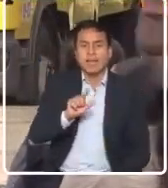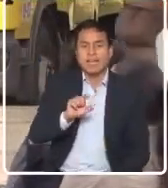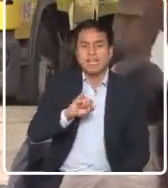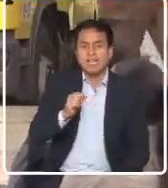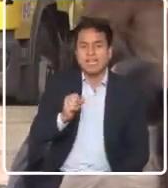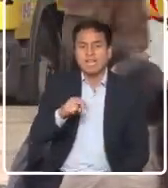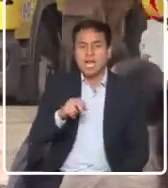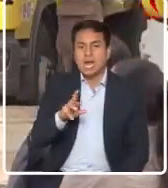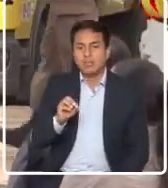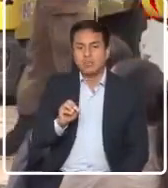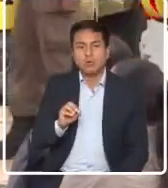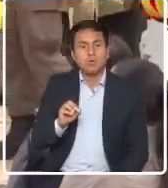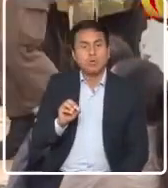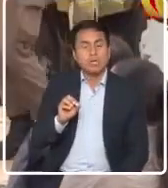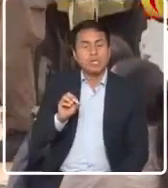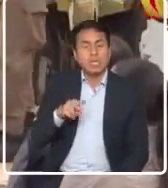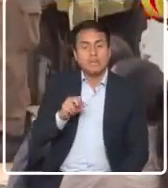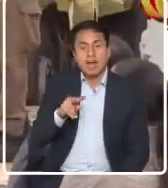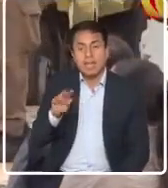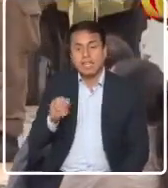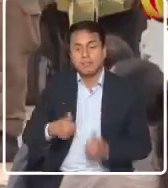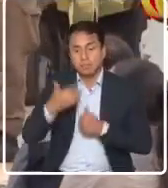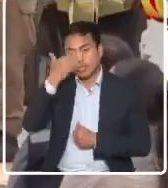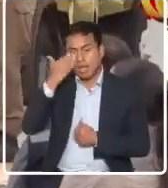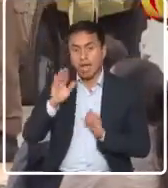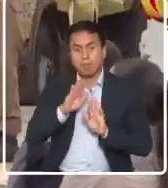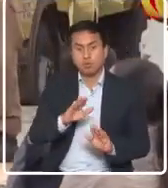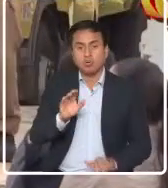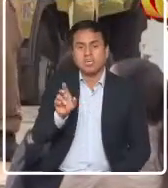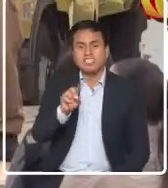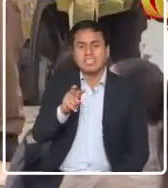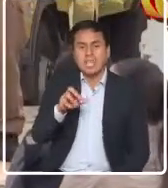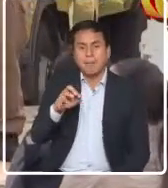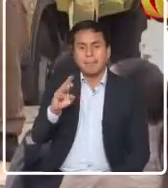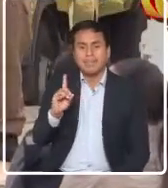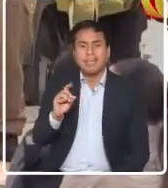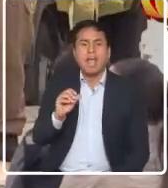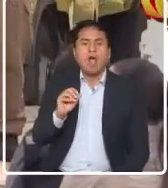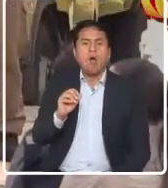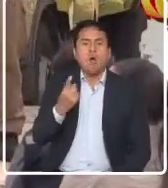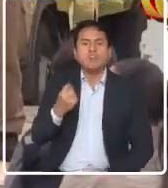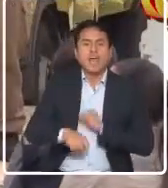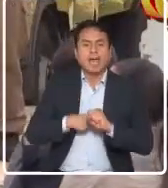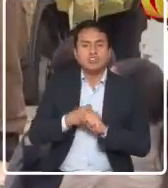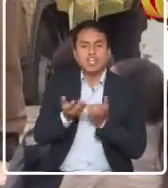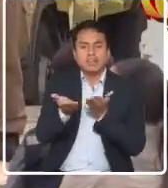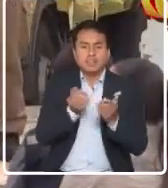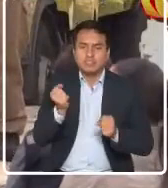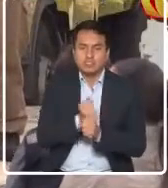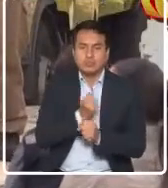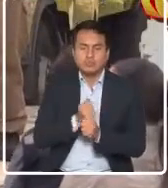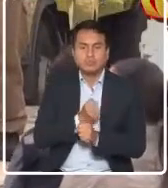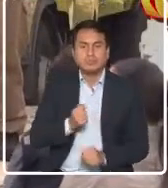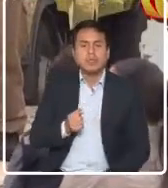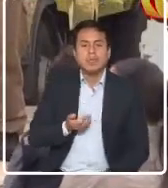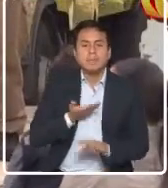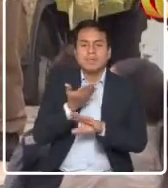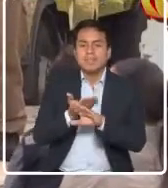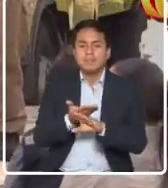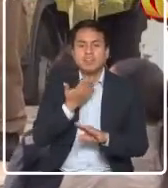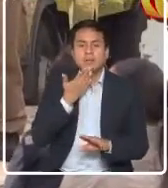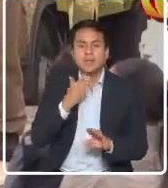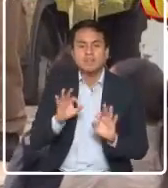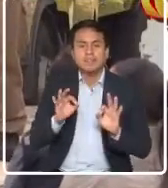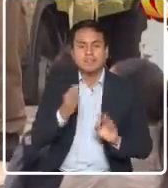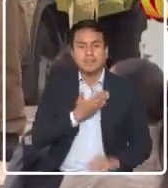Alejandro Beringer Navarrete, profesional de apoyo SENAPRED, con 11 años de servicio. Pedimos además